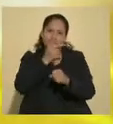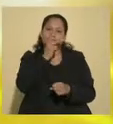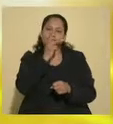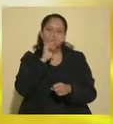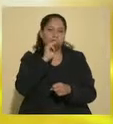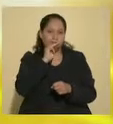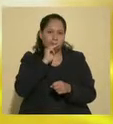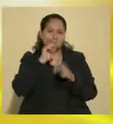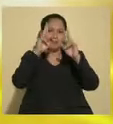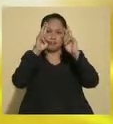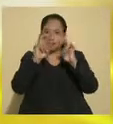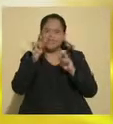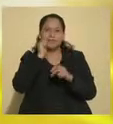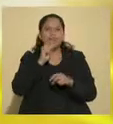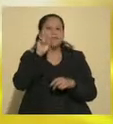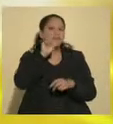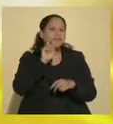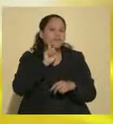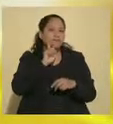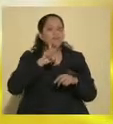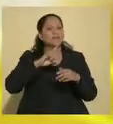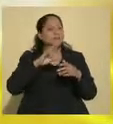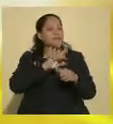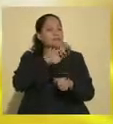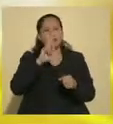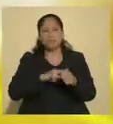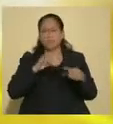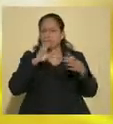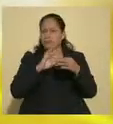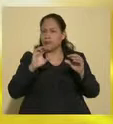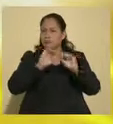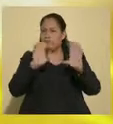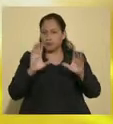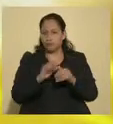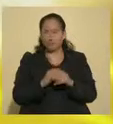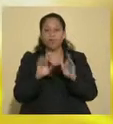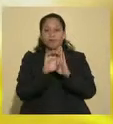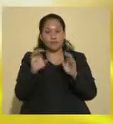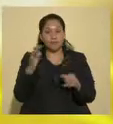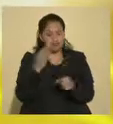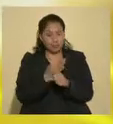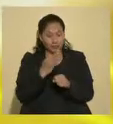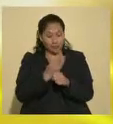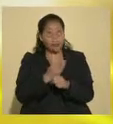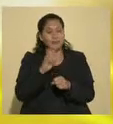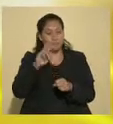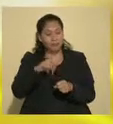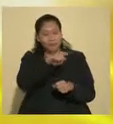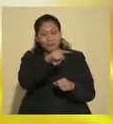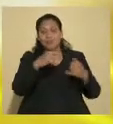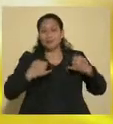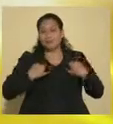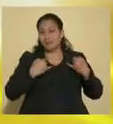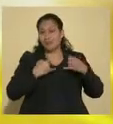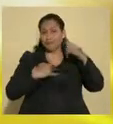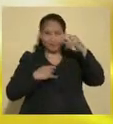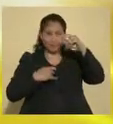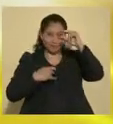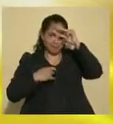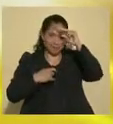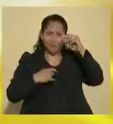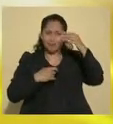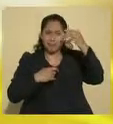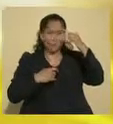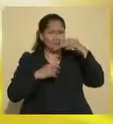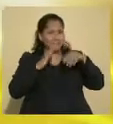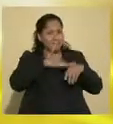de sexualidad con sus toda hijos, naturalidad. con naturalidad, porque además ahorita ya en esta época de verdad ellos saben más que los papás. Eso sí me ha